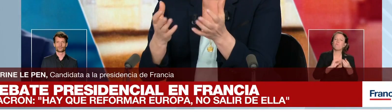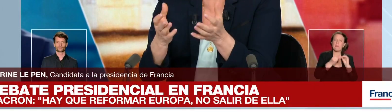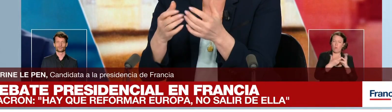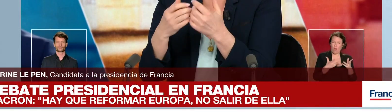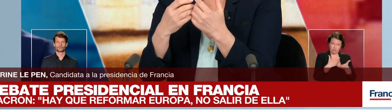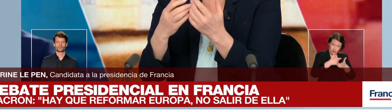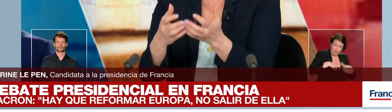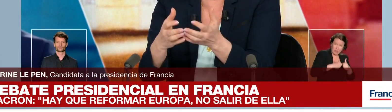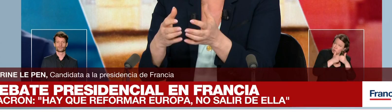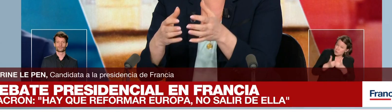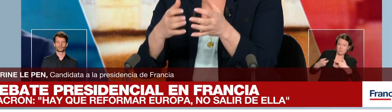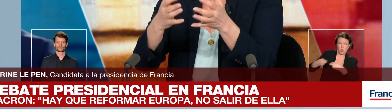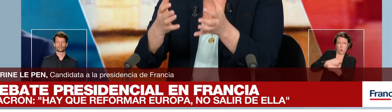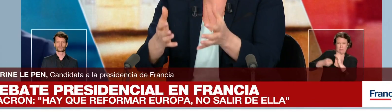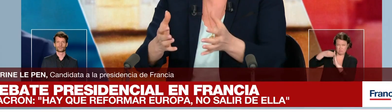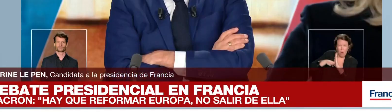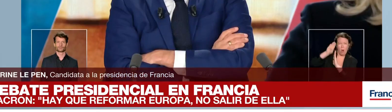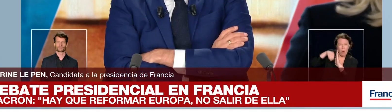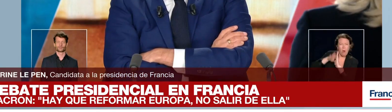toma esta decisión de los cheques, pero los cheques son